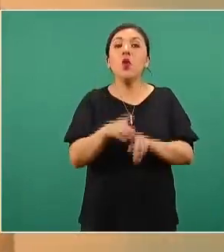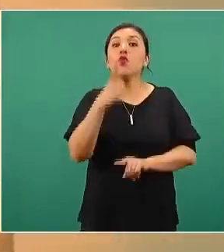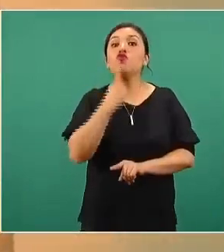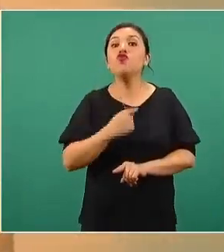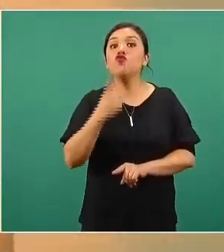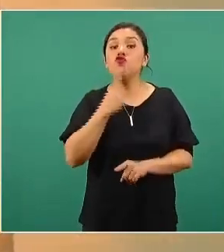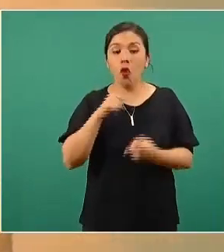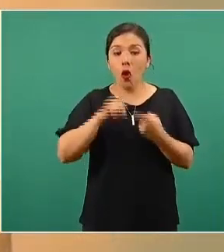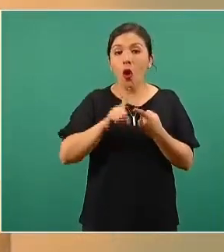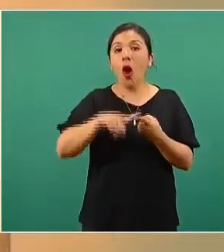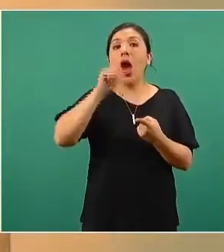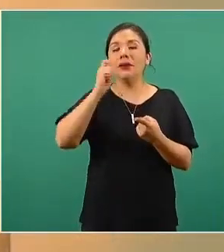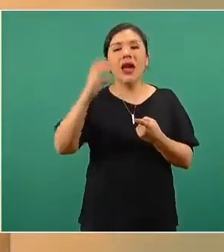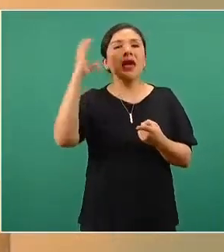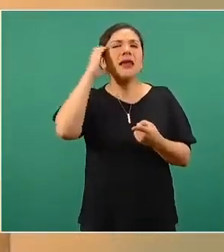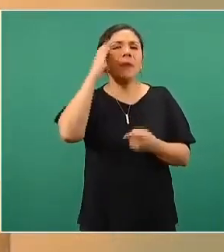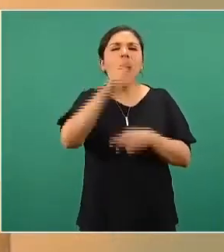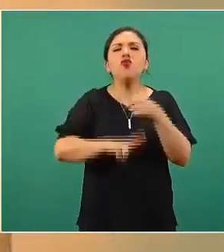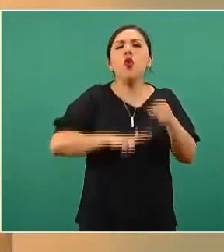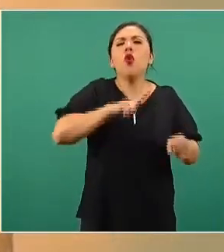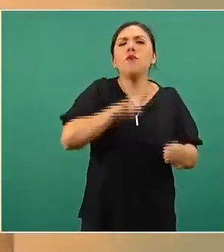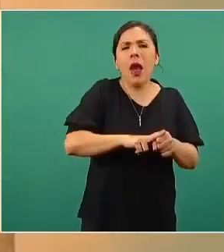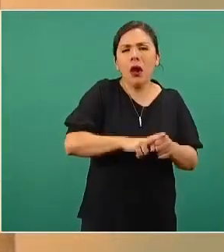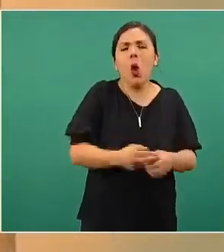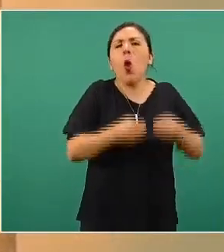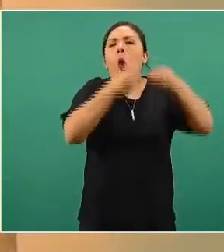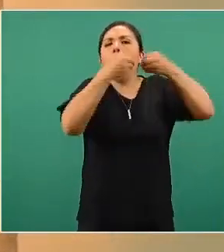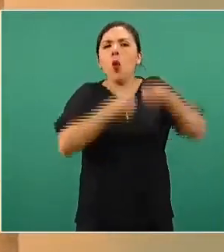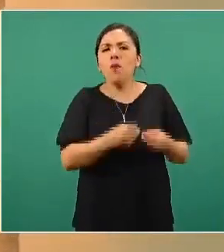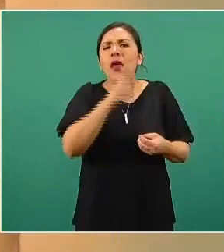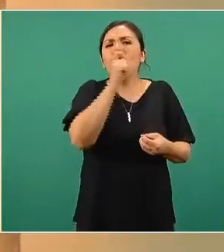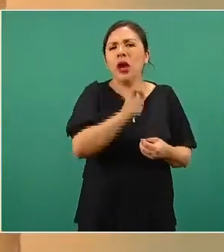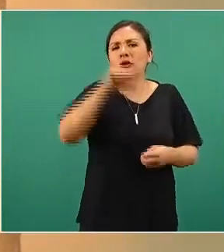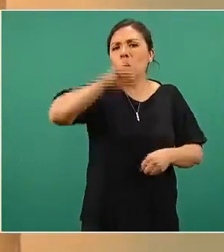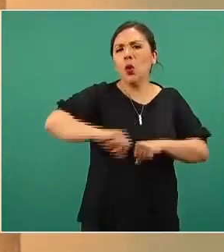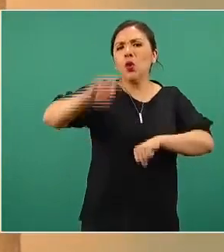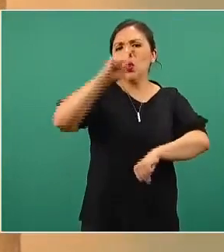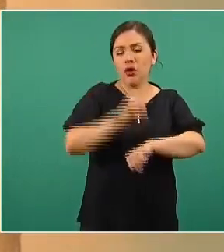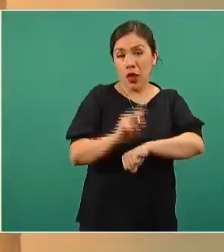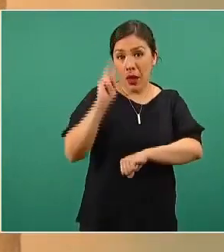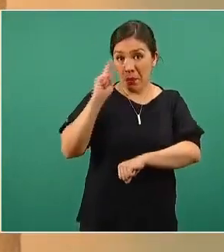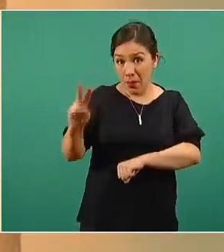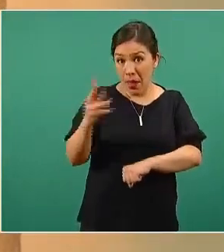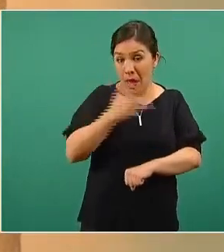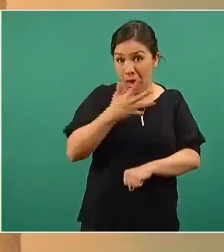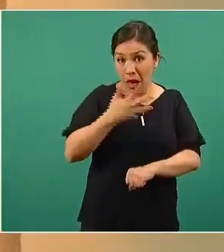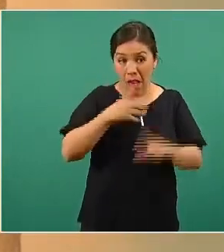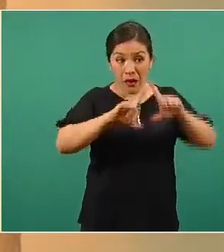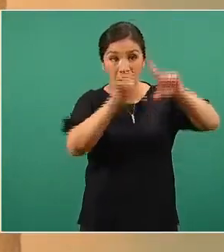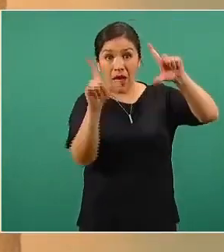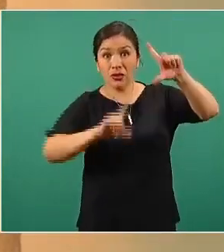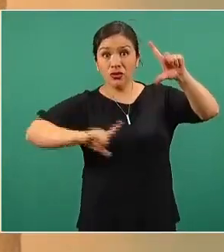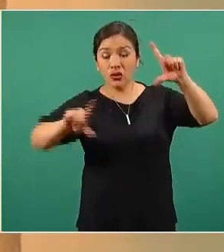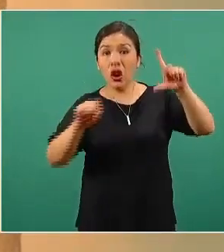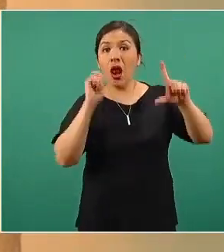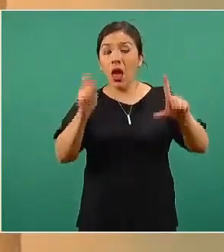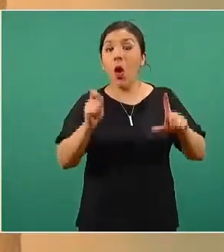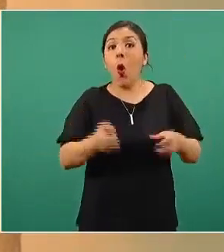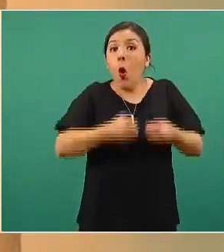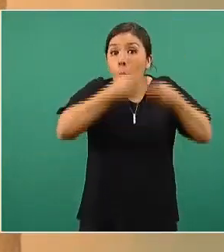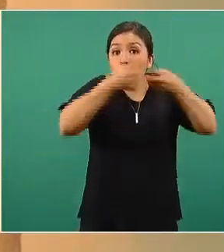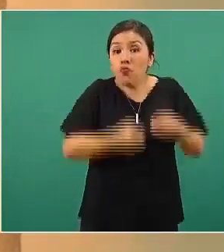rojo, nos habla de las camas generales, la ocupación de camas generales. Actualmente a nivel nacional tenemos